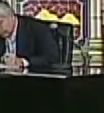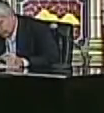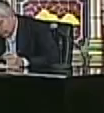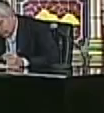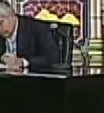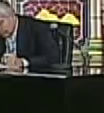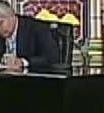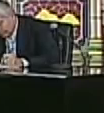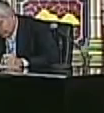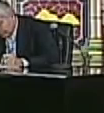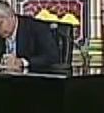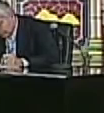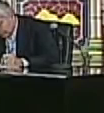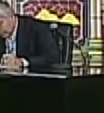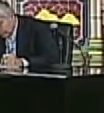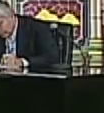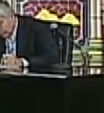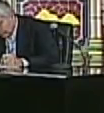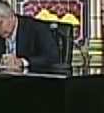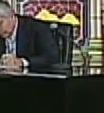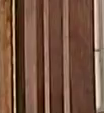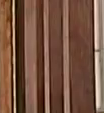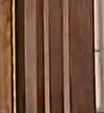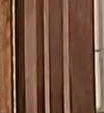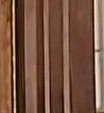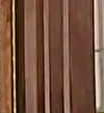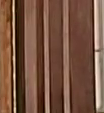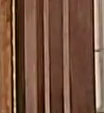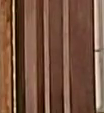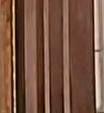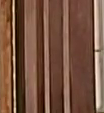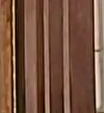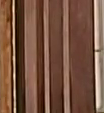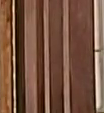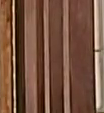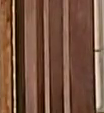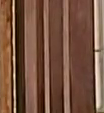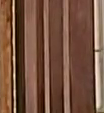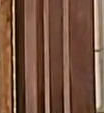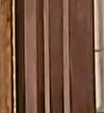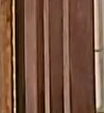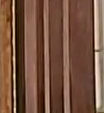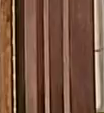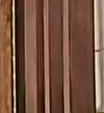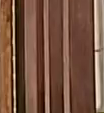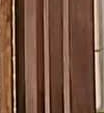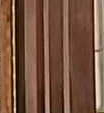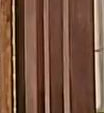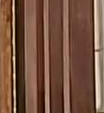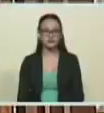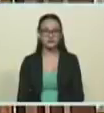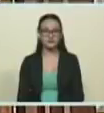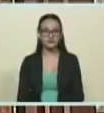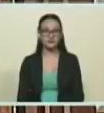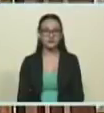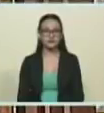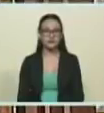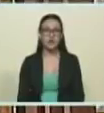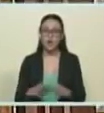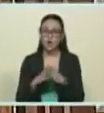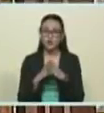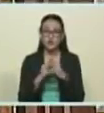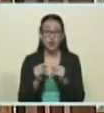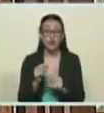la incapacidad frente a los retos que hay que resolver. Si eso es un problema a resolver, compañero vicepresidente ejecutivo, todos